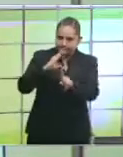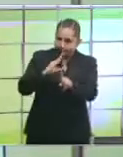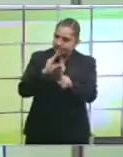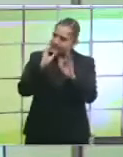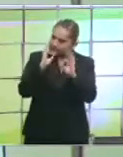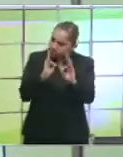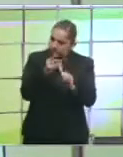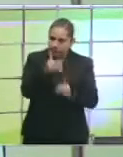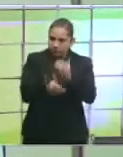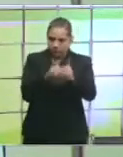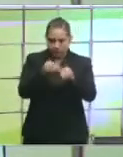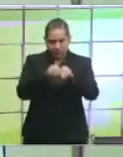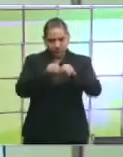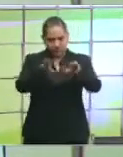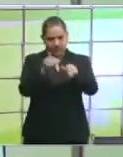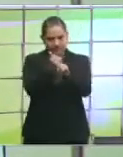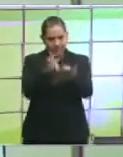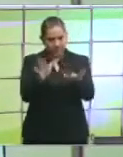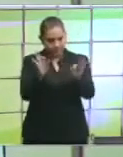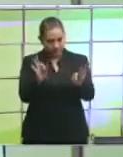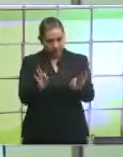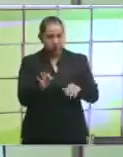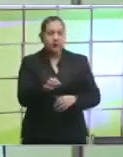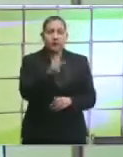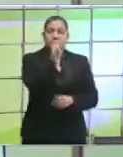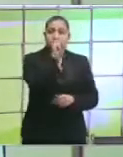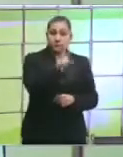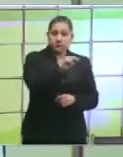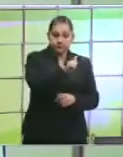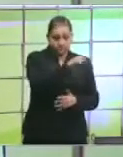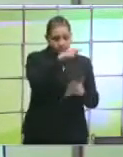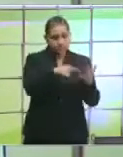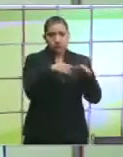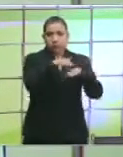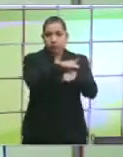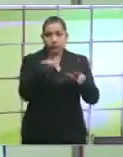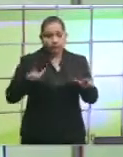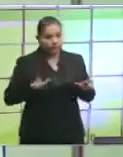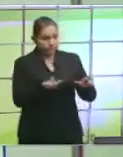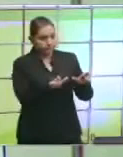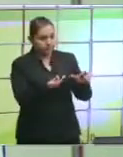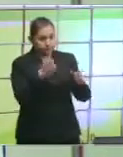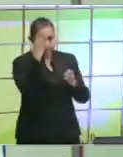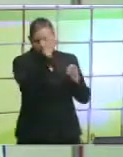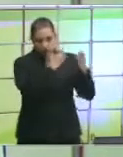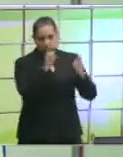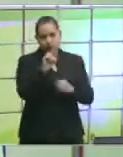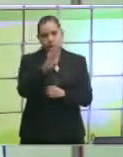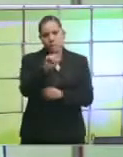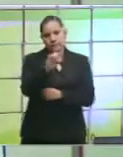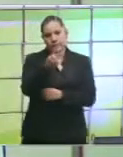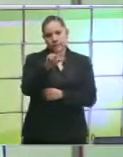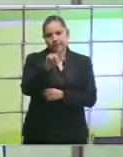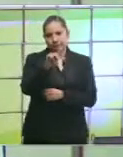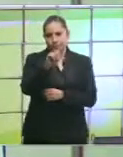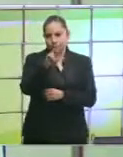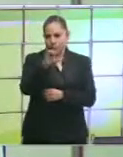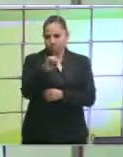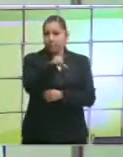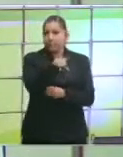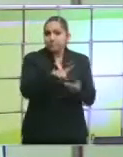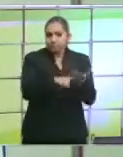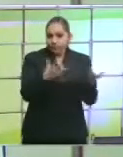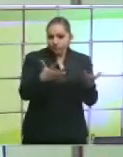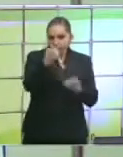observatorios ahí si tengo alguna una cuestión le corresponde al propio órgano generar sus propios observatorios o los observatorios